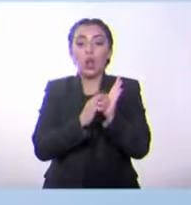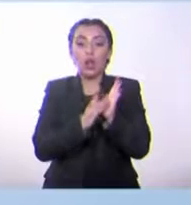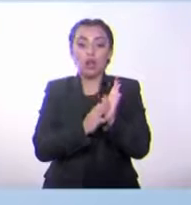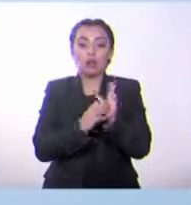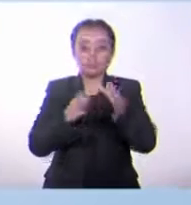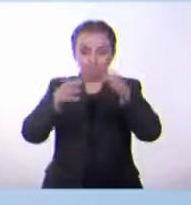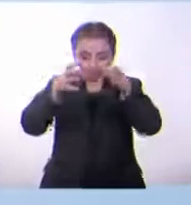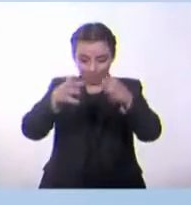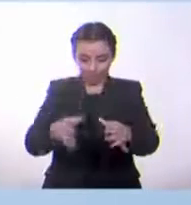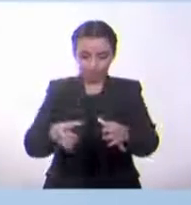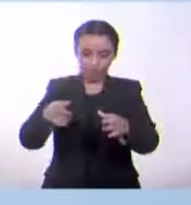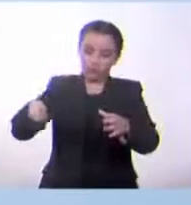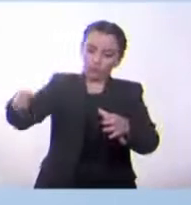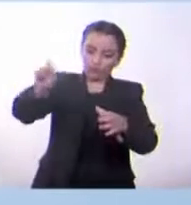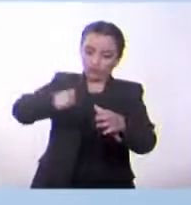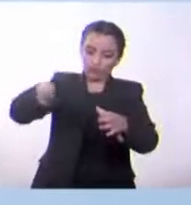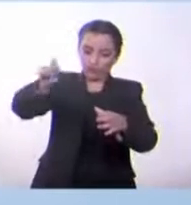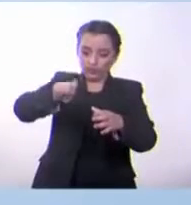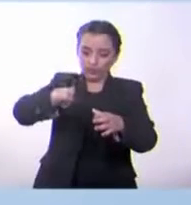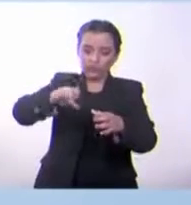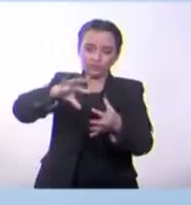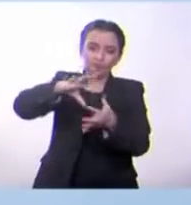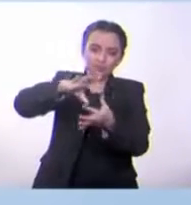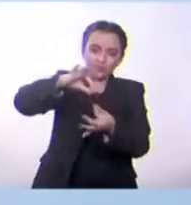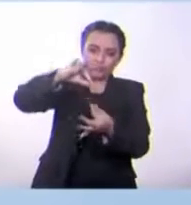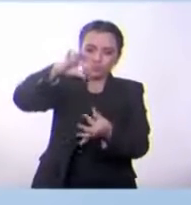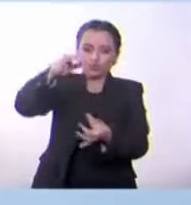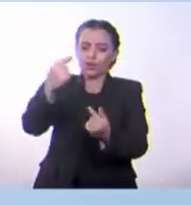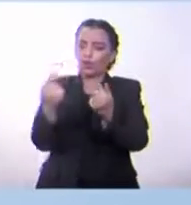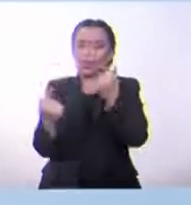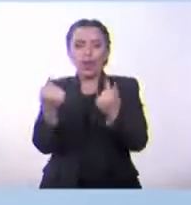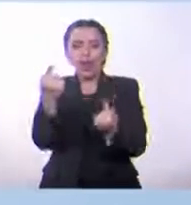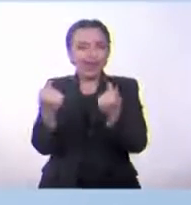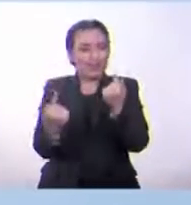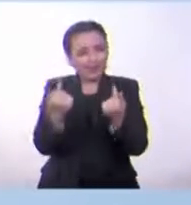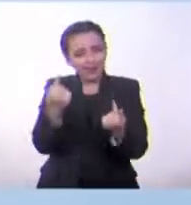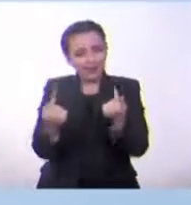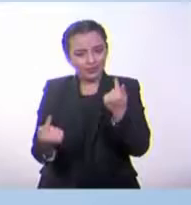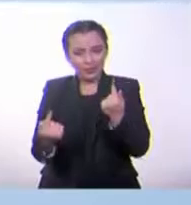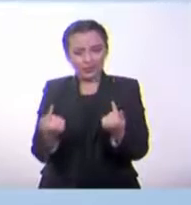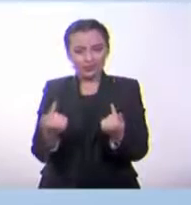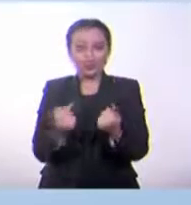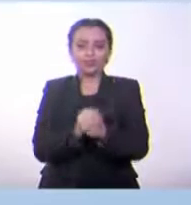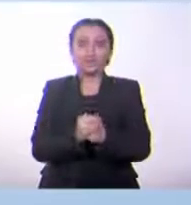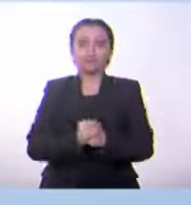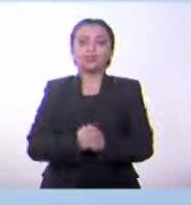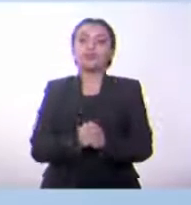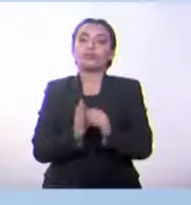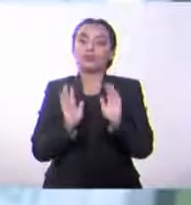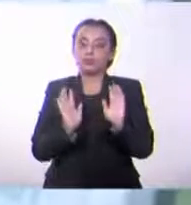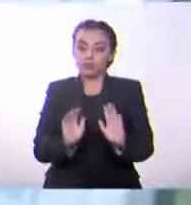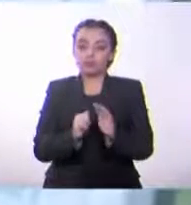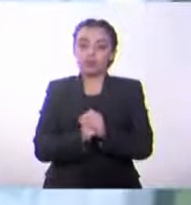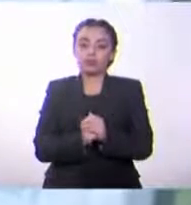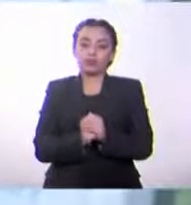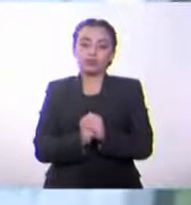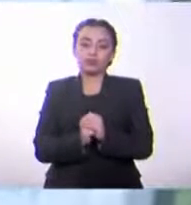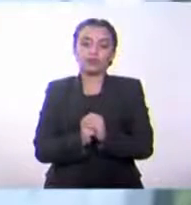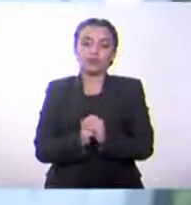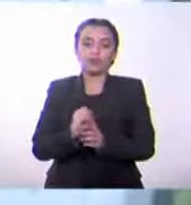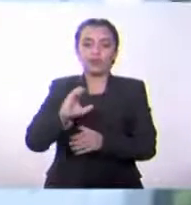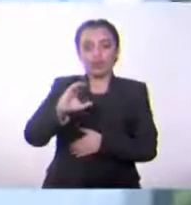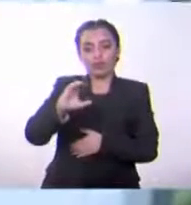solvente. Identifiquemos quién es quién. La fracción molar de soluto es para cloruro de